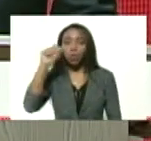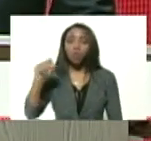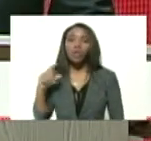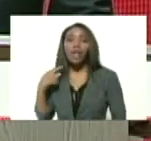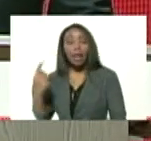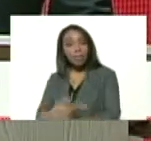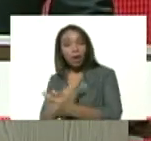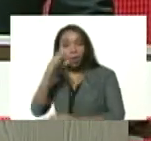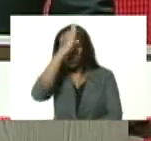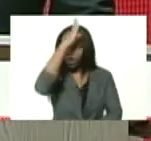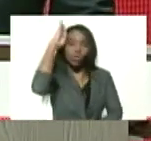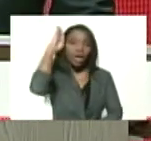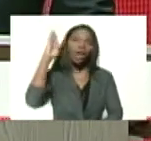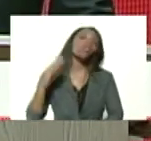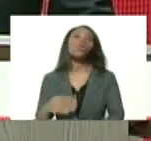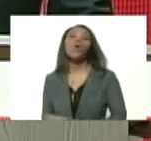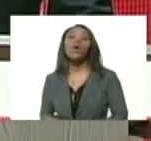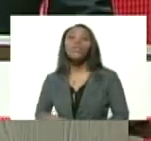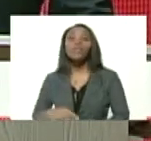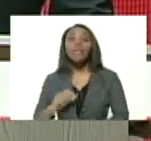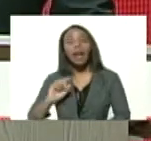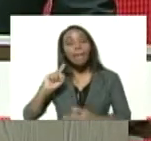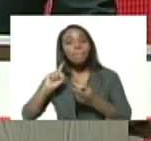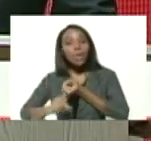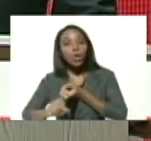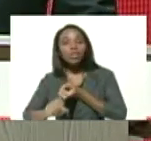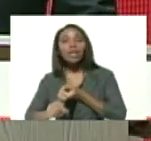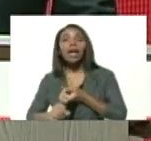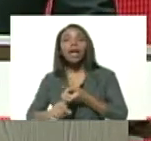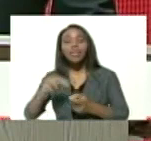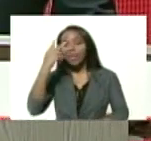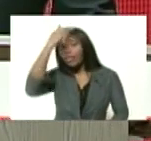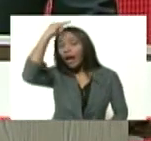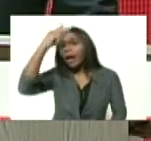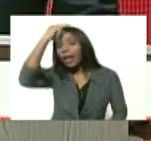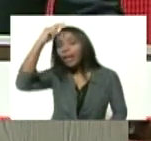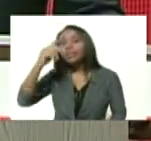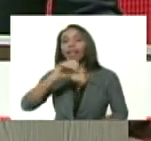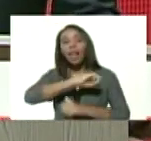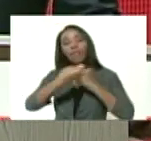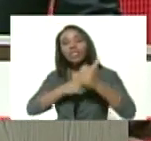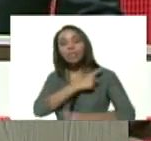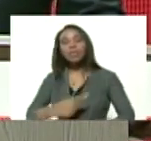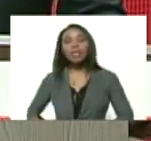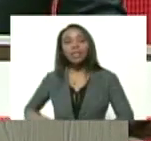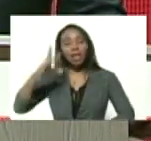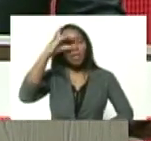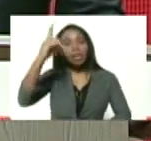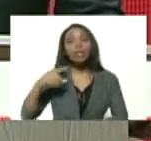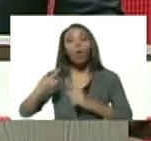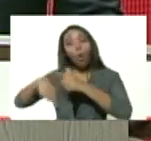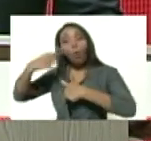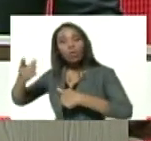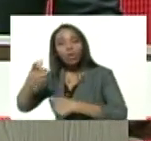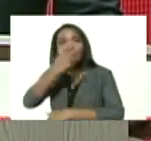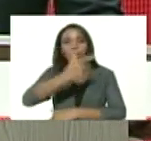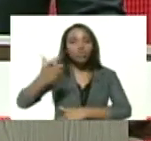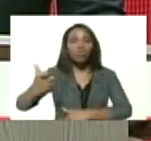hermano Diosdado Cabello, de la primera combatiente, de Tarek El Aissami, de la vicepresidenta y de otros